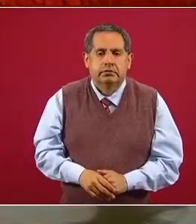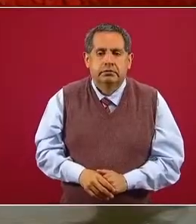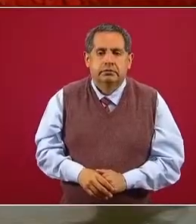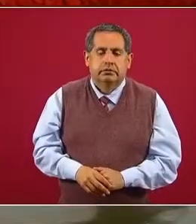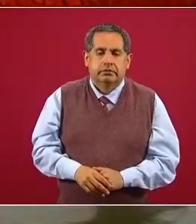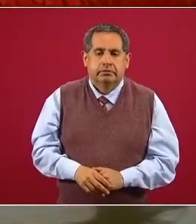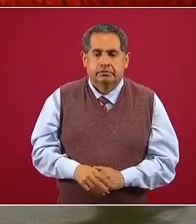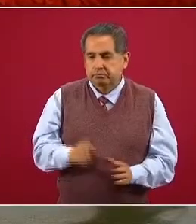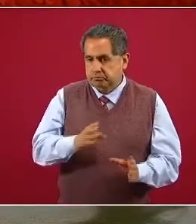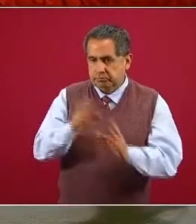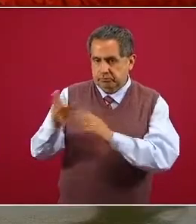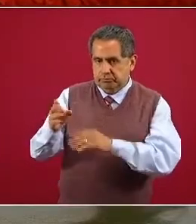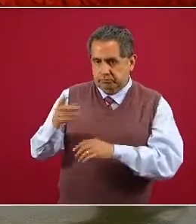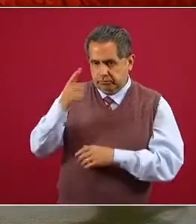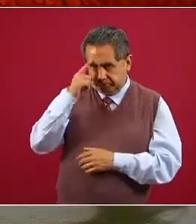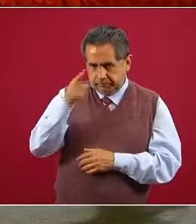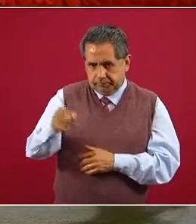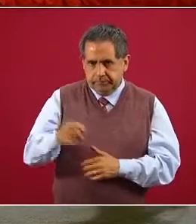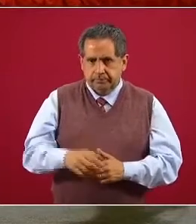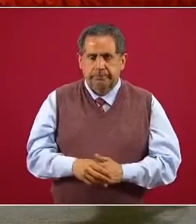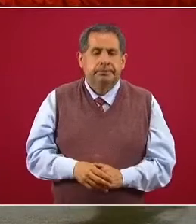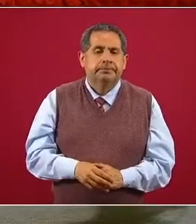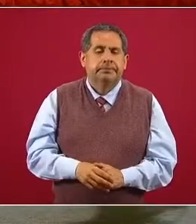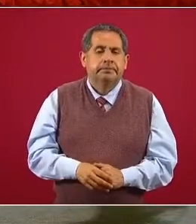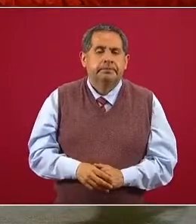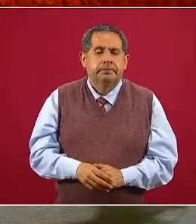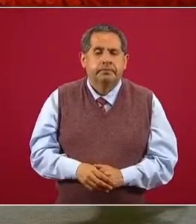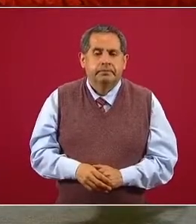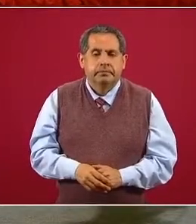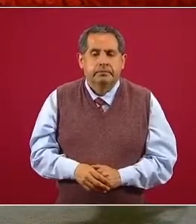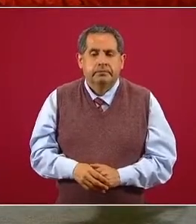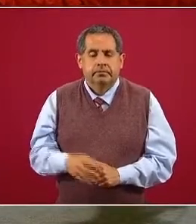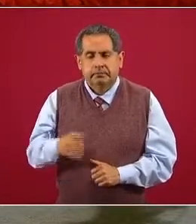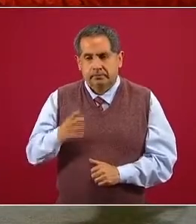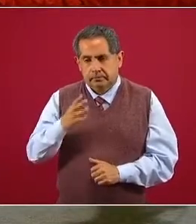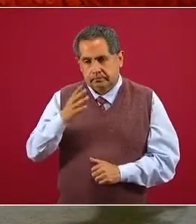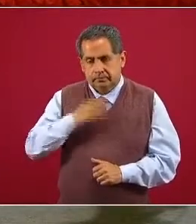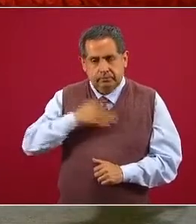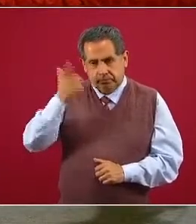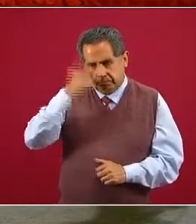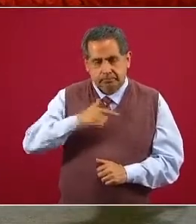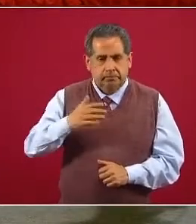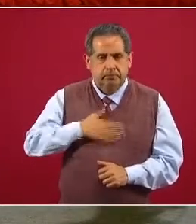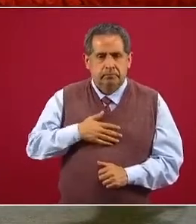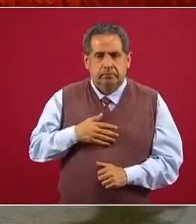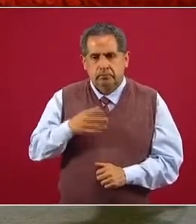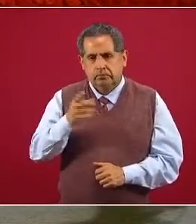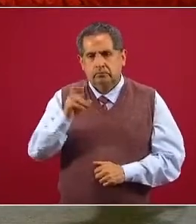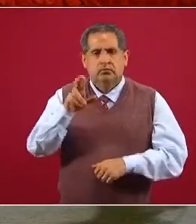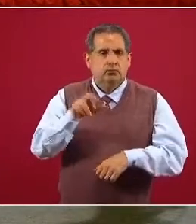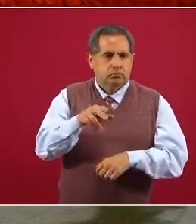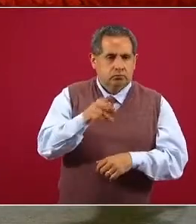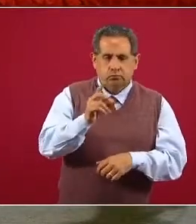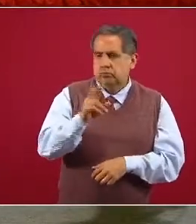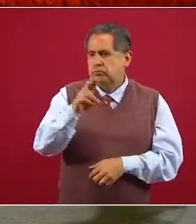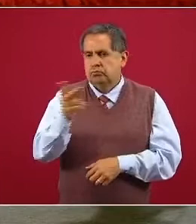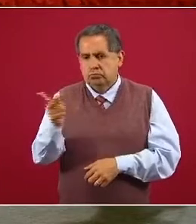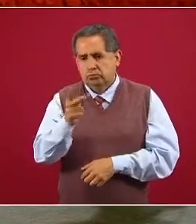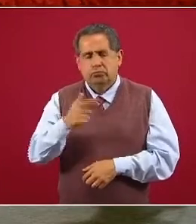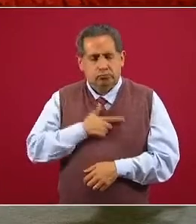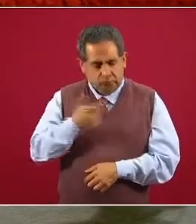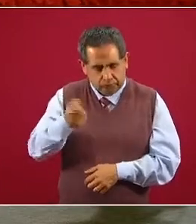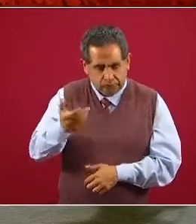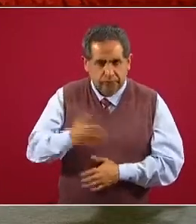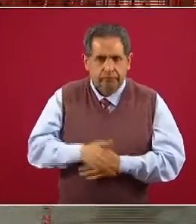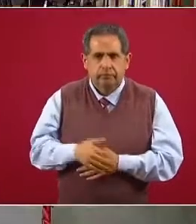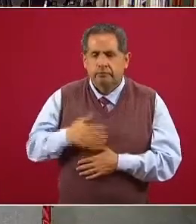adelante habíamos dado la palabra aquí pero sí buenas noches doctor alúmina doctor corteza gusto